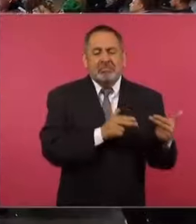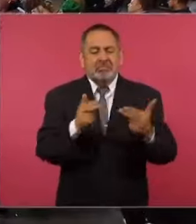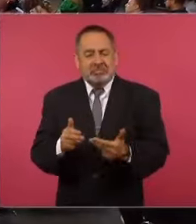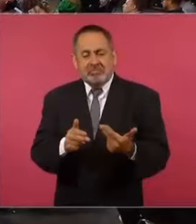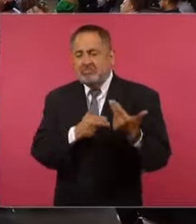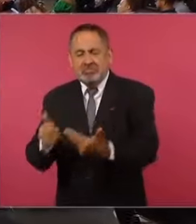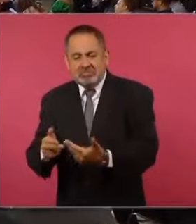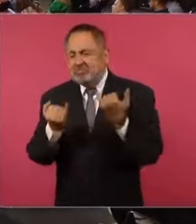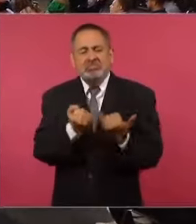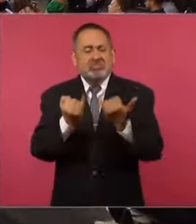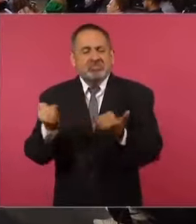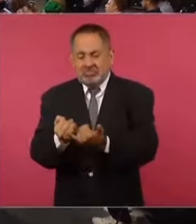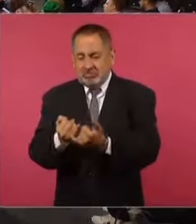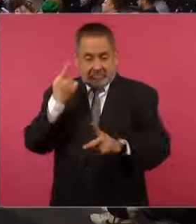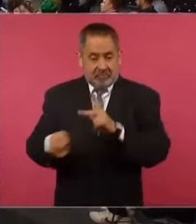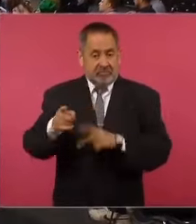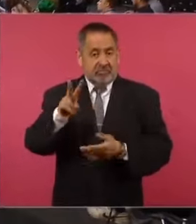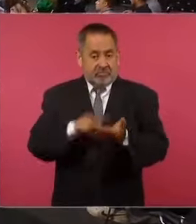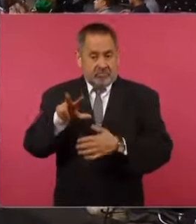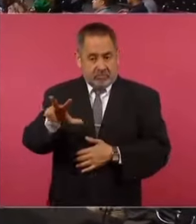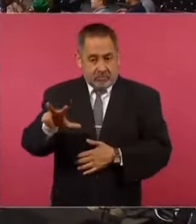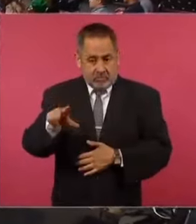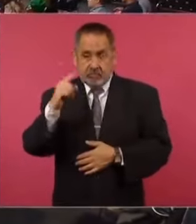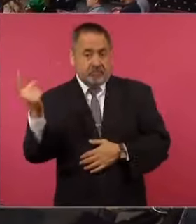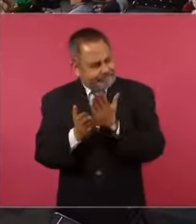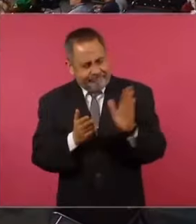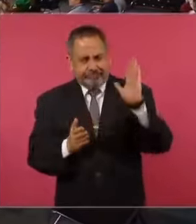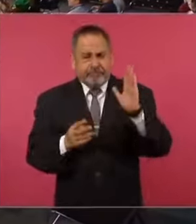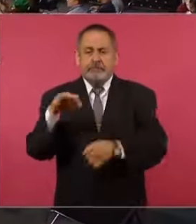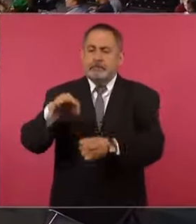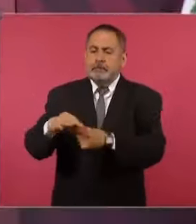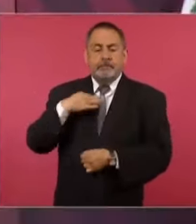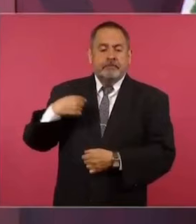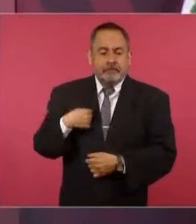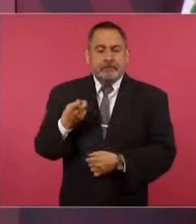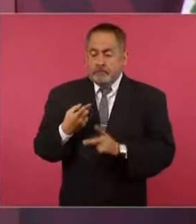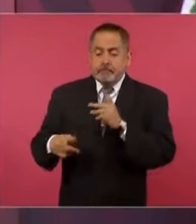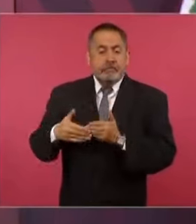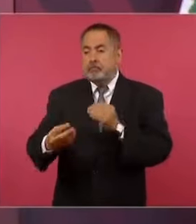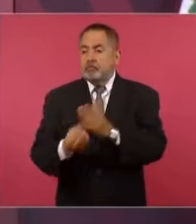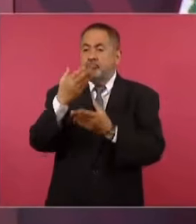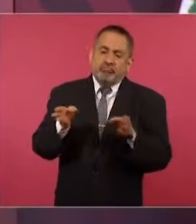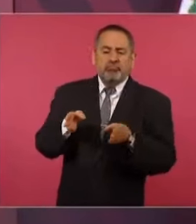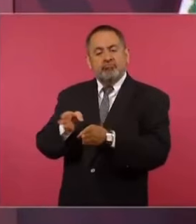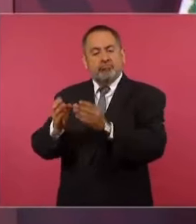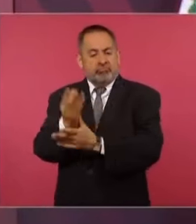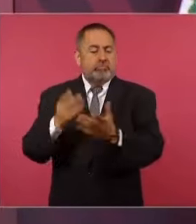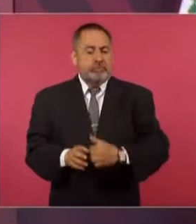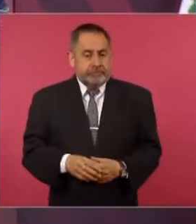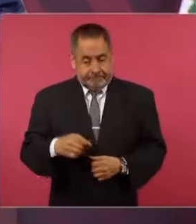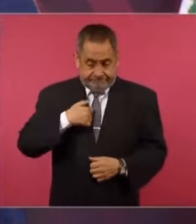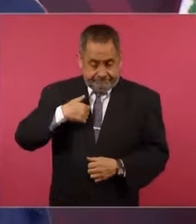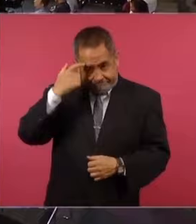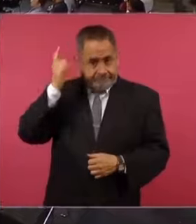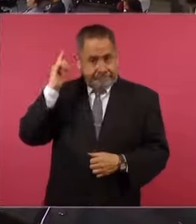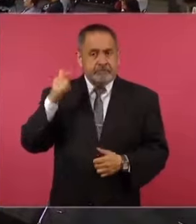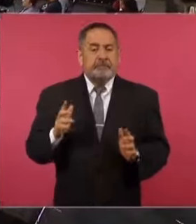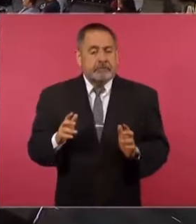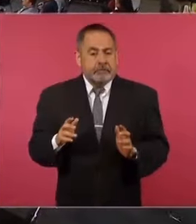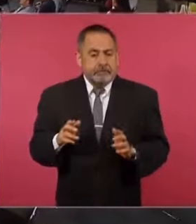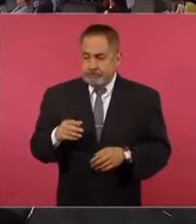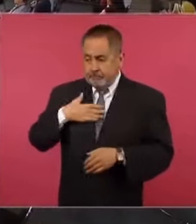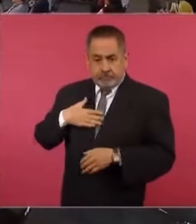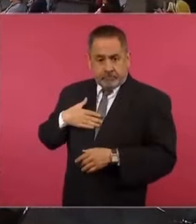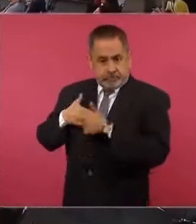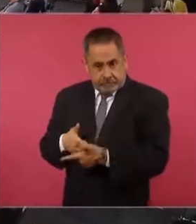finales del 18, o mediados del 18, que la gente dijo basta. Y por eso estamos iniciando una etapa nueva. Entonces yo espero que se